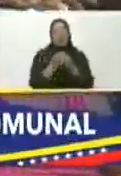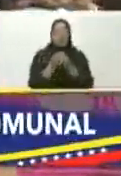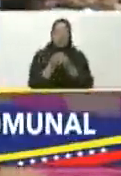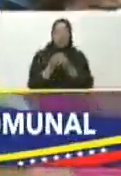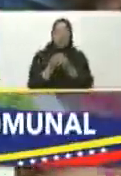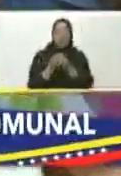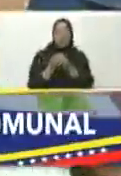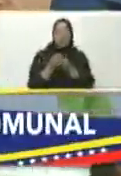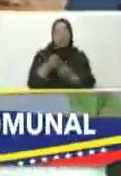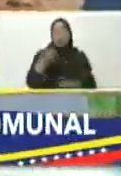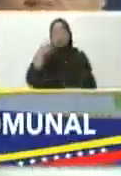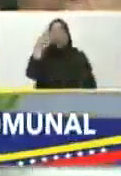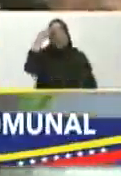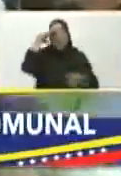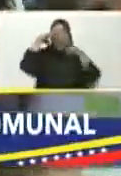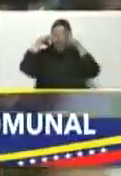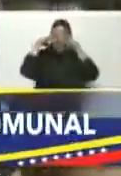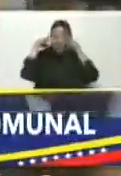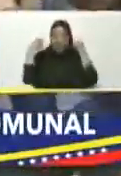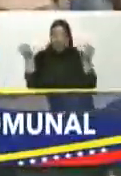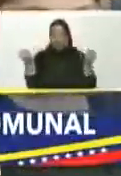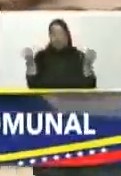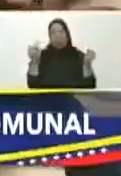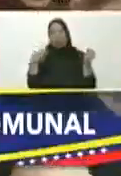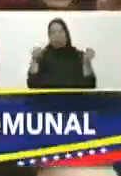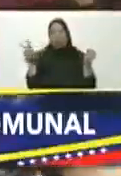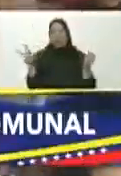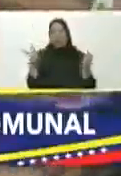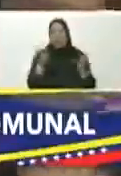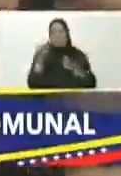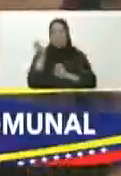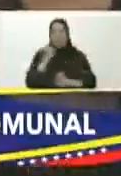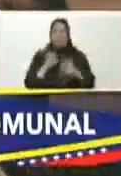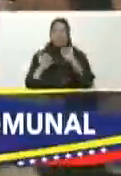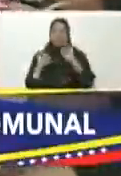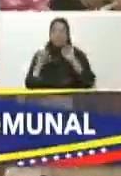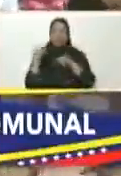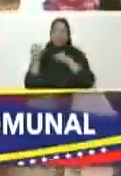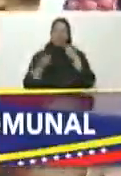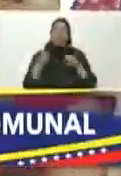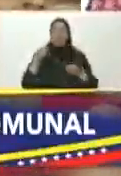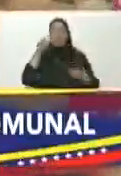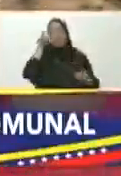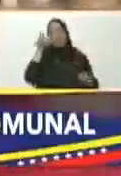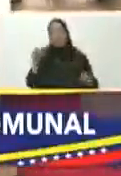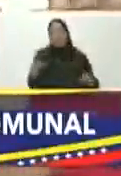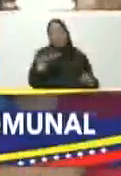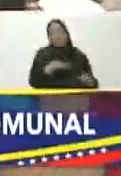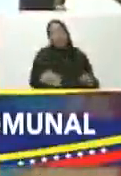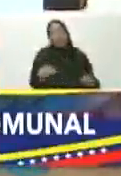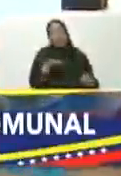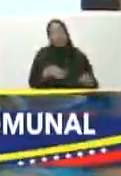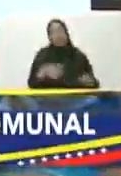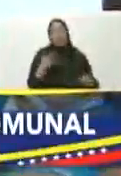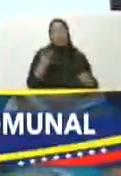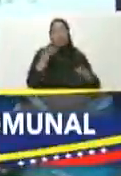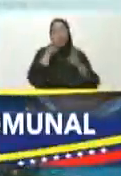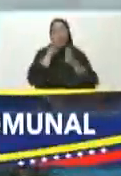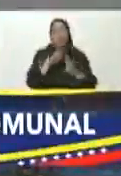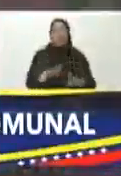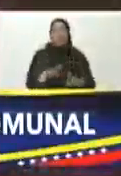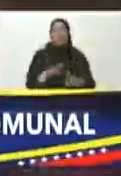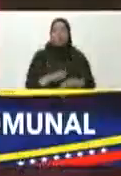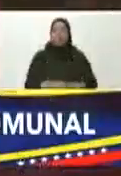su inteligencia, a su talento, a su valentía, hemos hecho posible todos estos resultados que